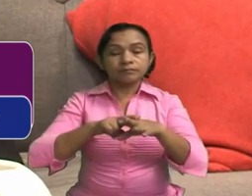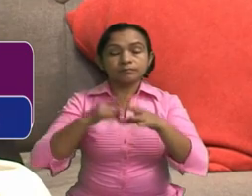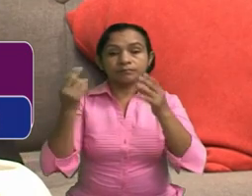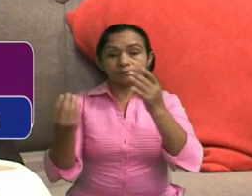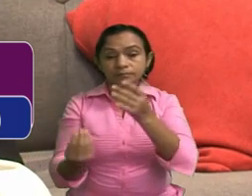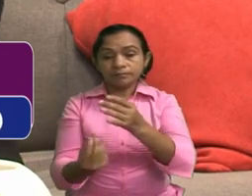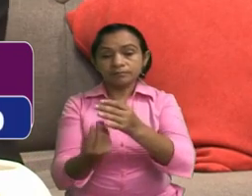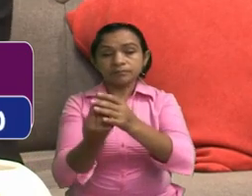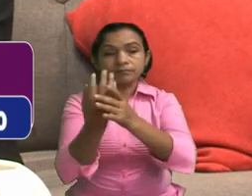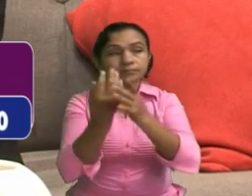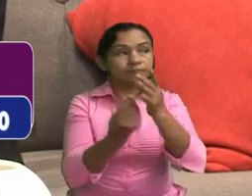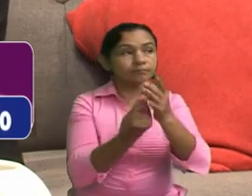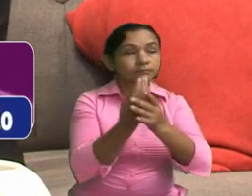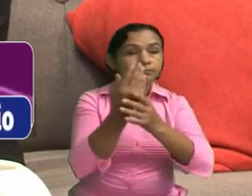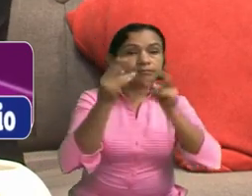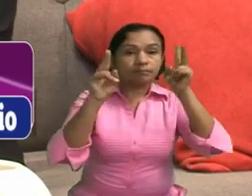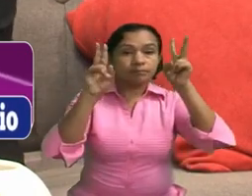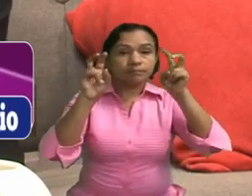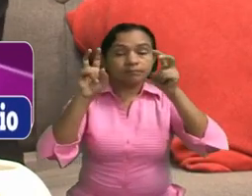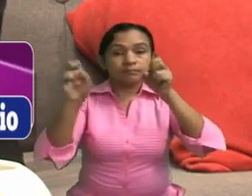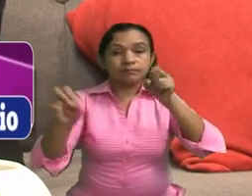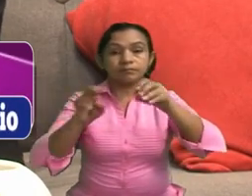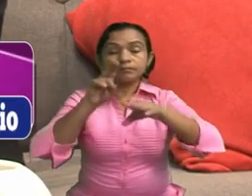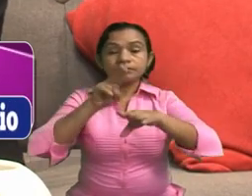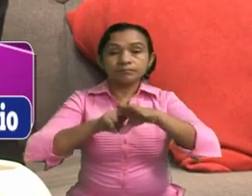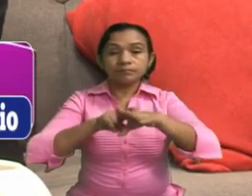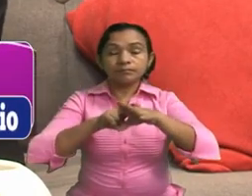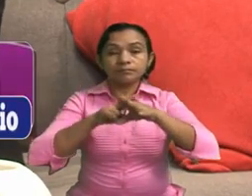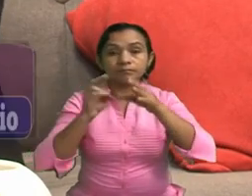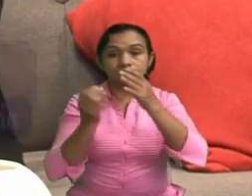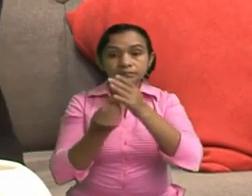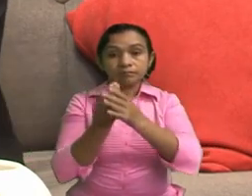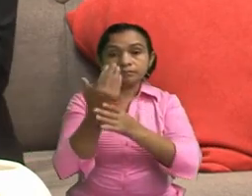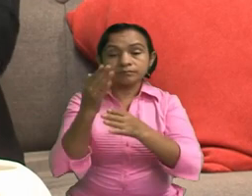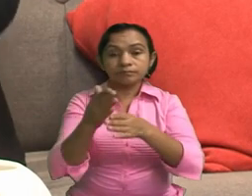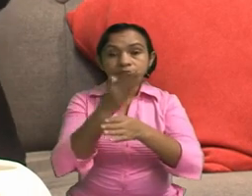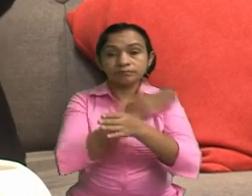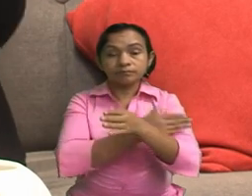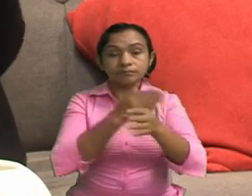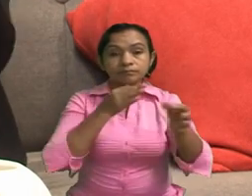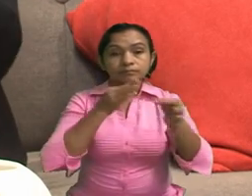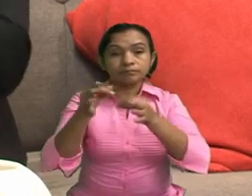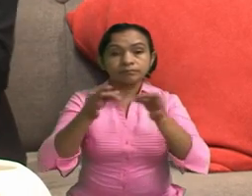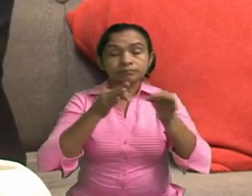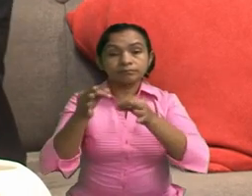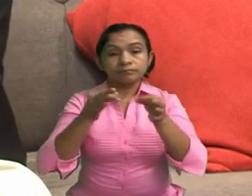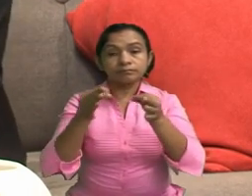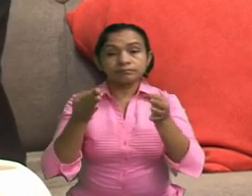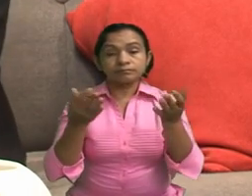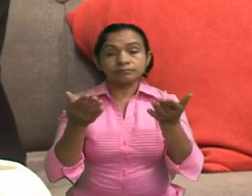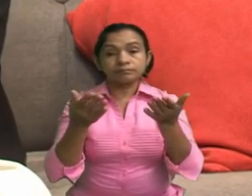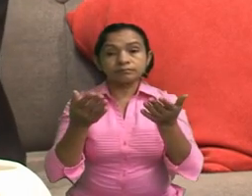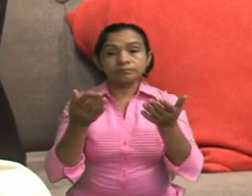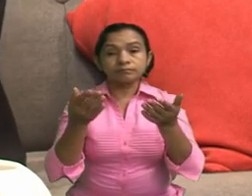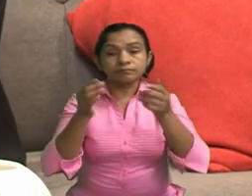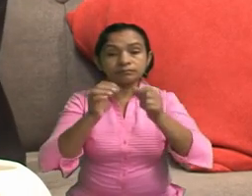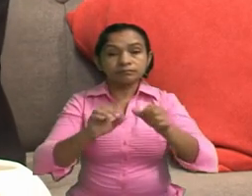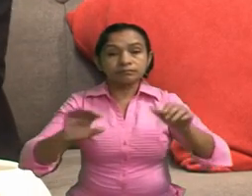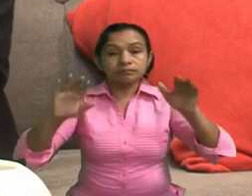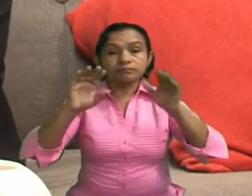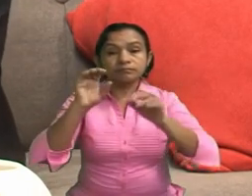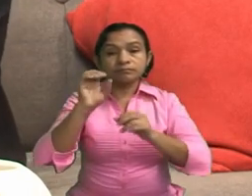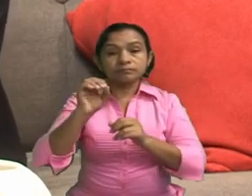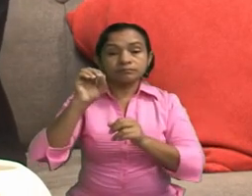Deforestación, y que en el marco de la Estrategia Nacional de Deforestación, que hablamos, ¿verdad?, también en el marco de la Convención Marco de las